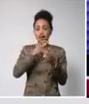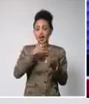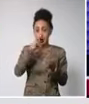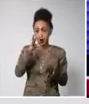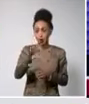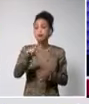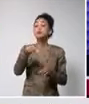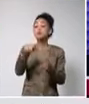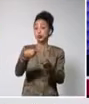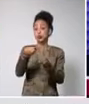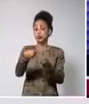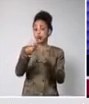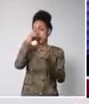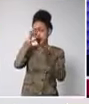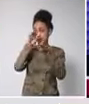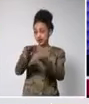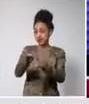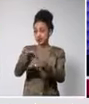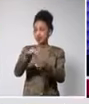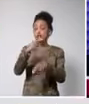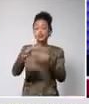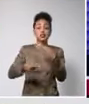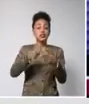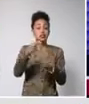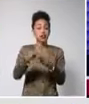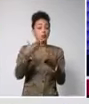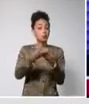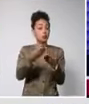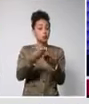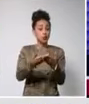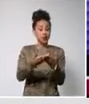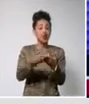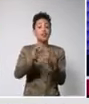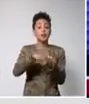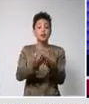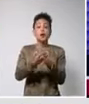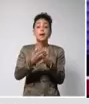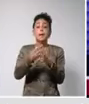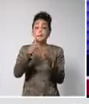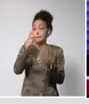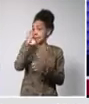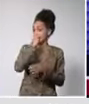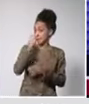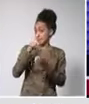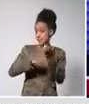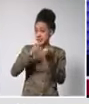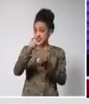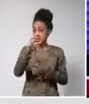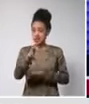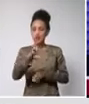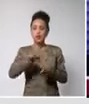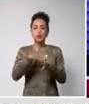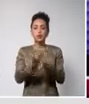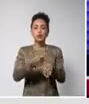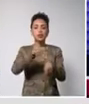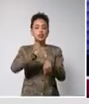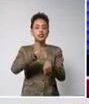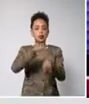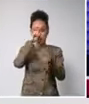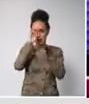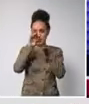el diagnóstico, se confirma con el PCR y después de una estadía de 10 días en el